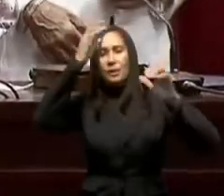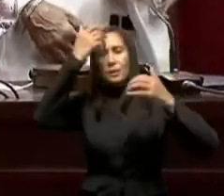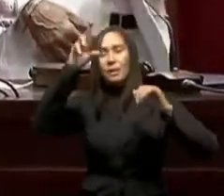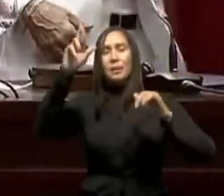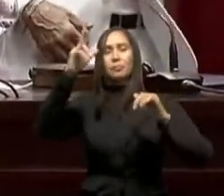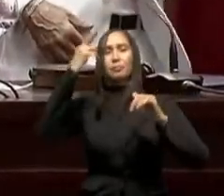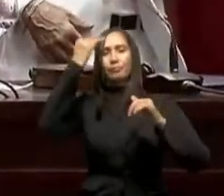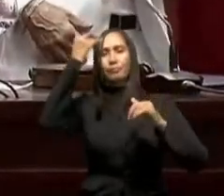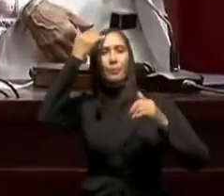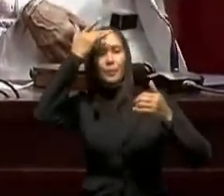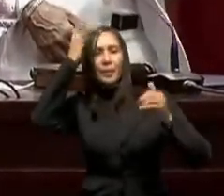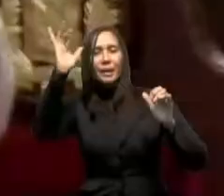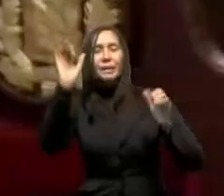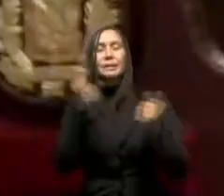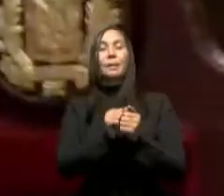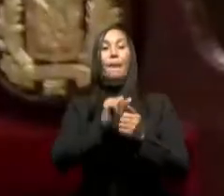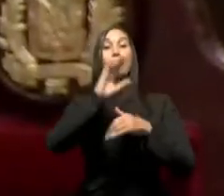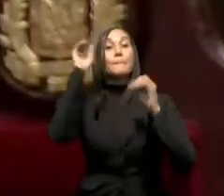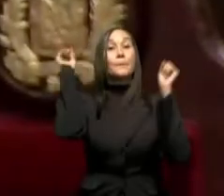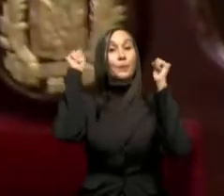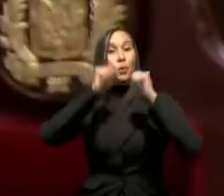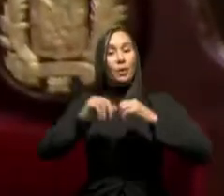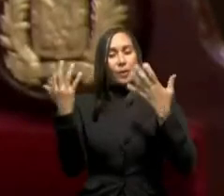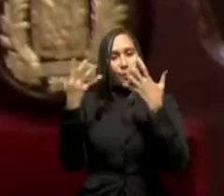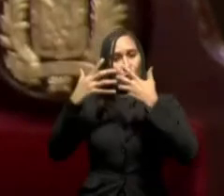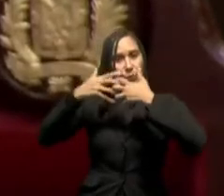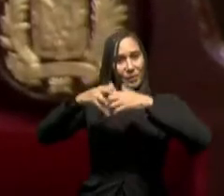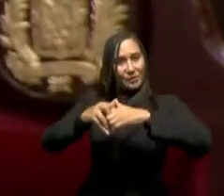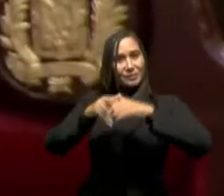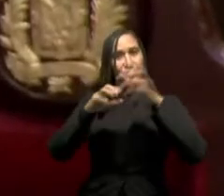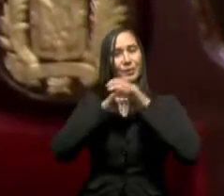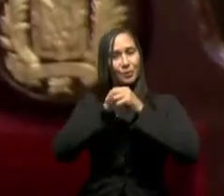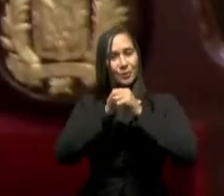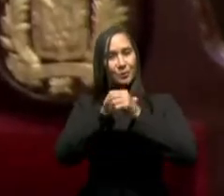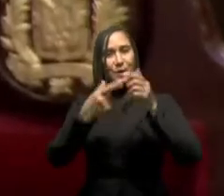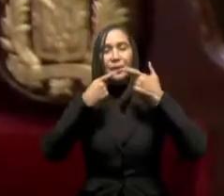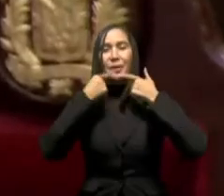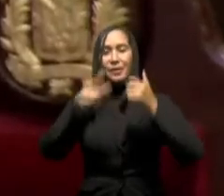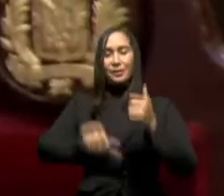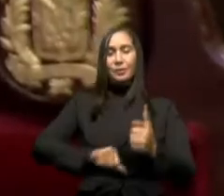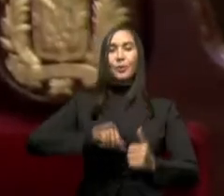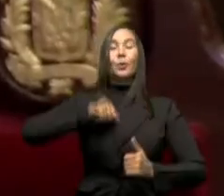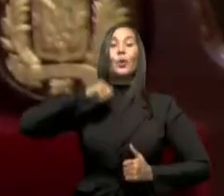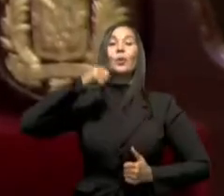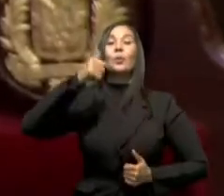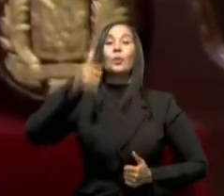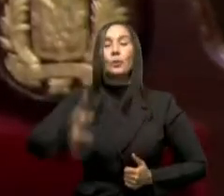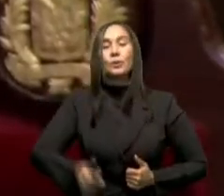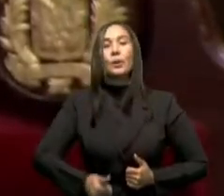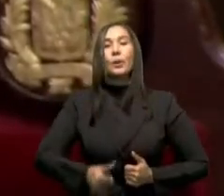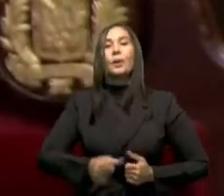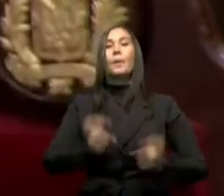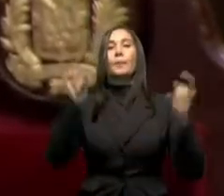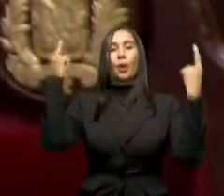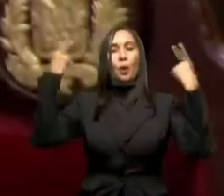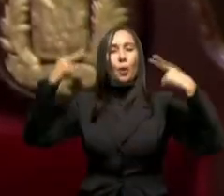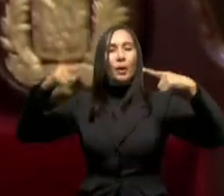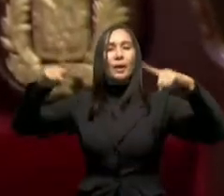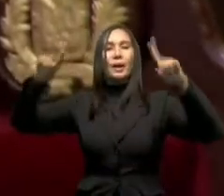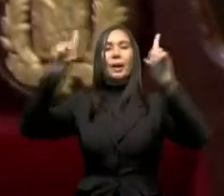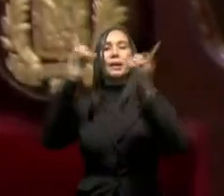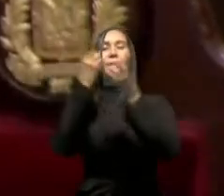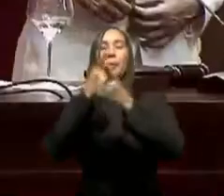y todas las procedencias, serán capaces de unir sus manos y decir con orgullo: venciste,